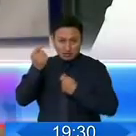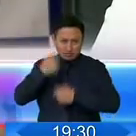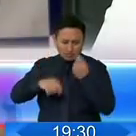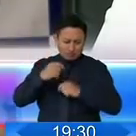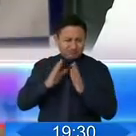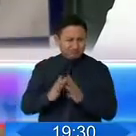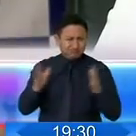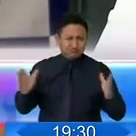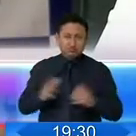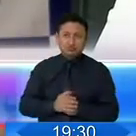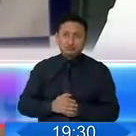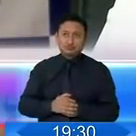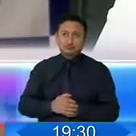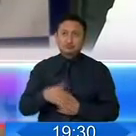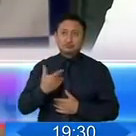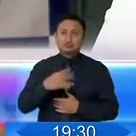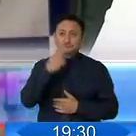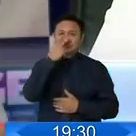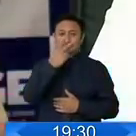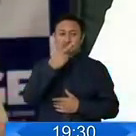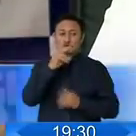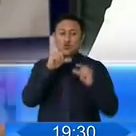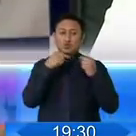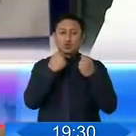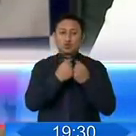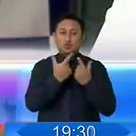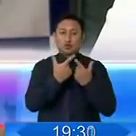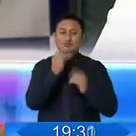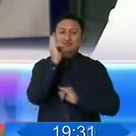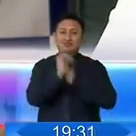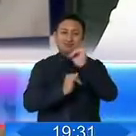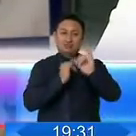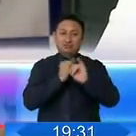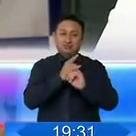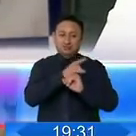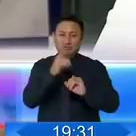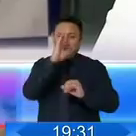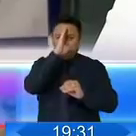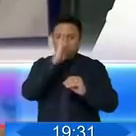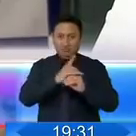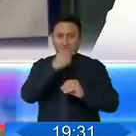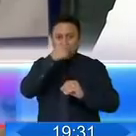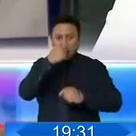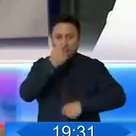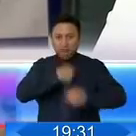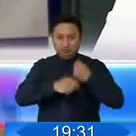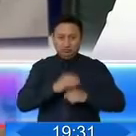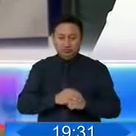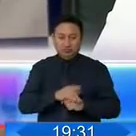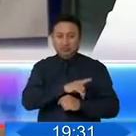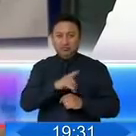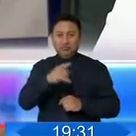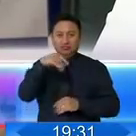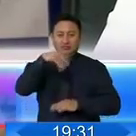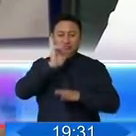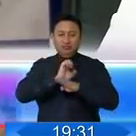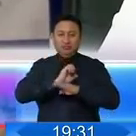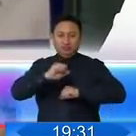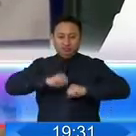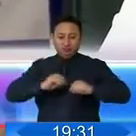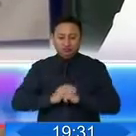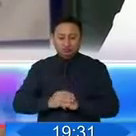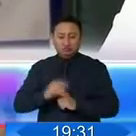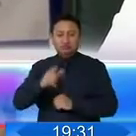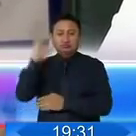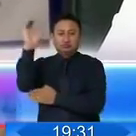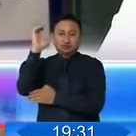Ha identificado un grupo delincuencial transnacional dedicado al narcotráfico que opera en la República del Ecuador, así como en los países